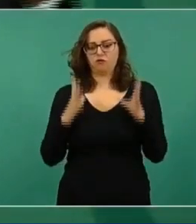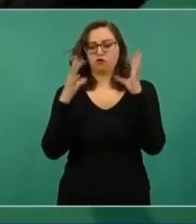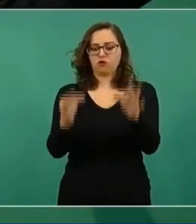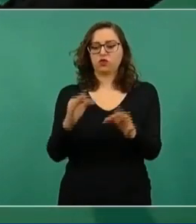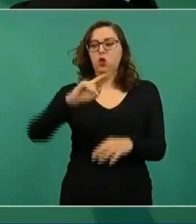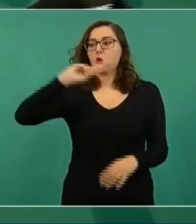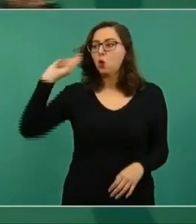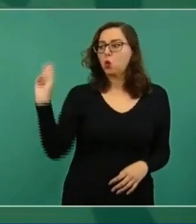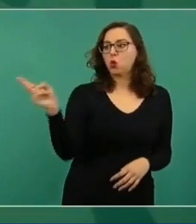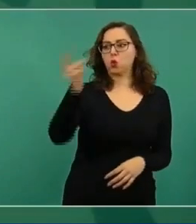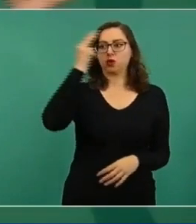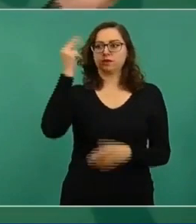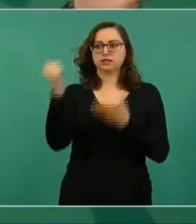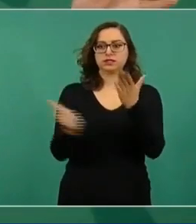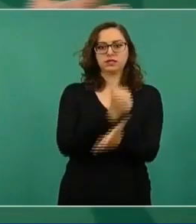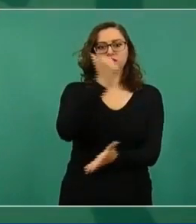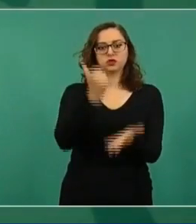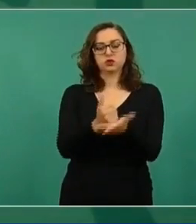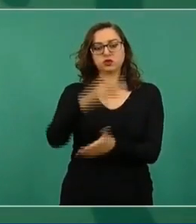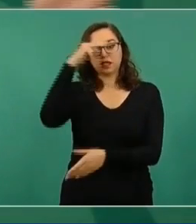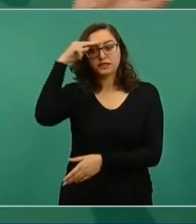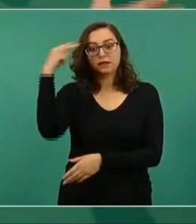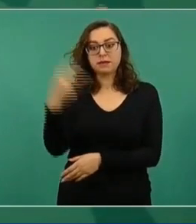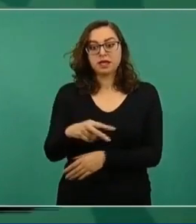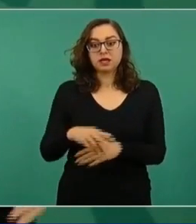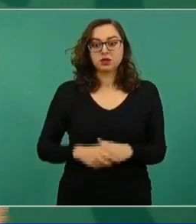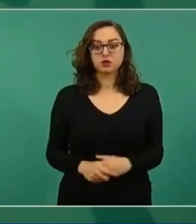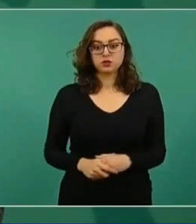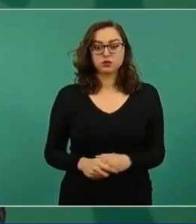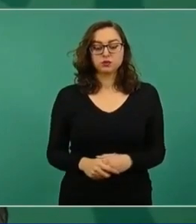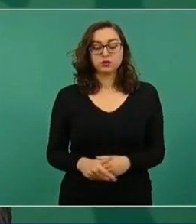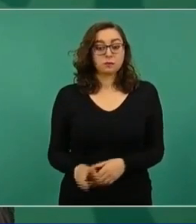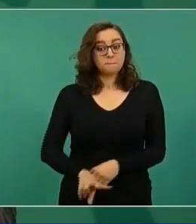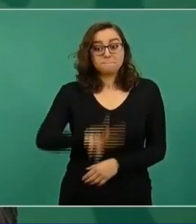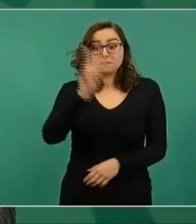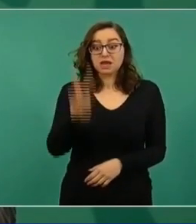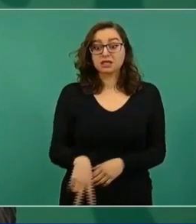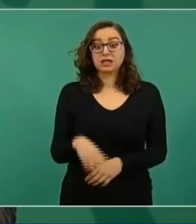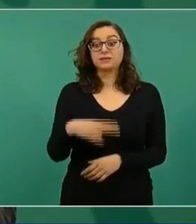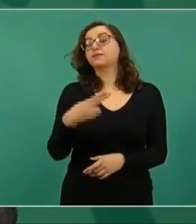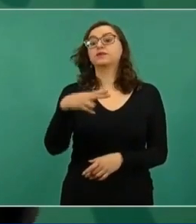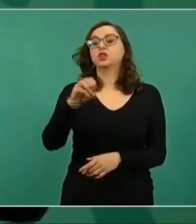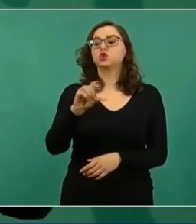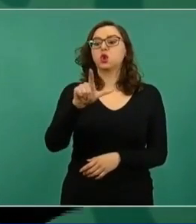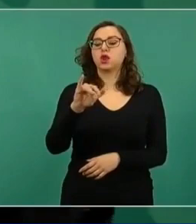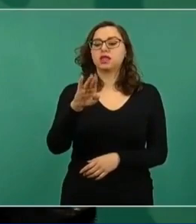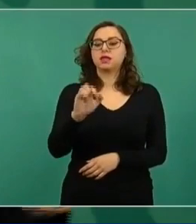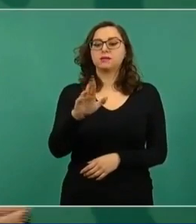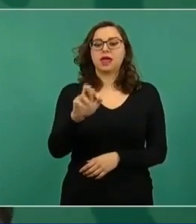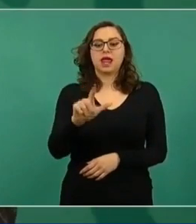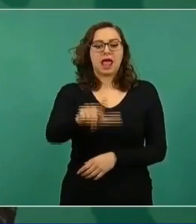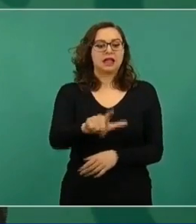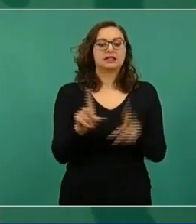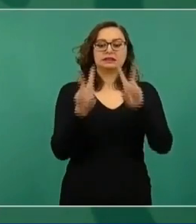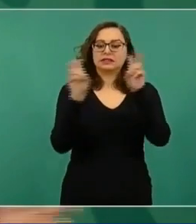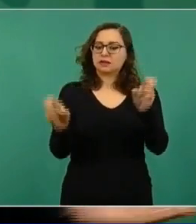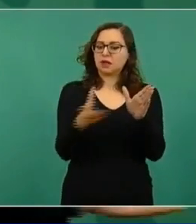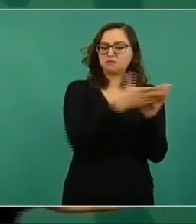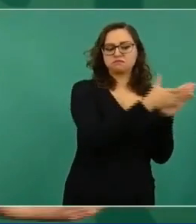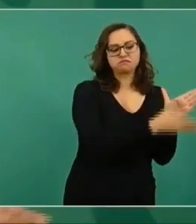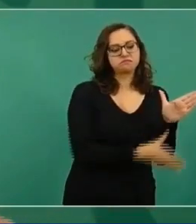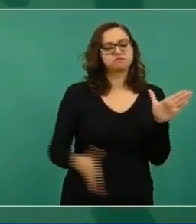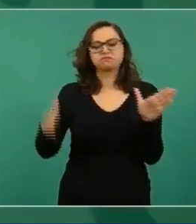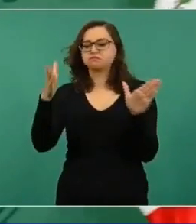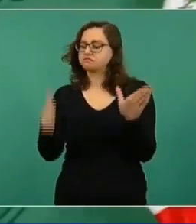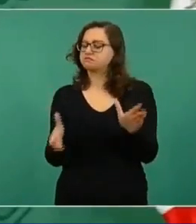Todo el periodo neoliberal era no invertir en educación pública. El caso de la medicina, aquí